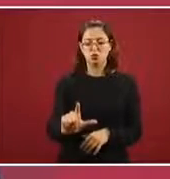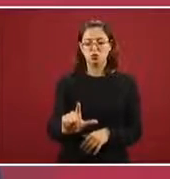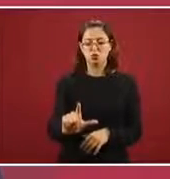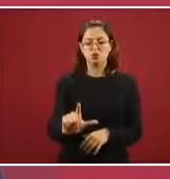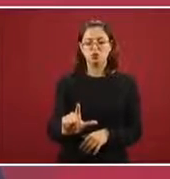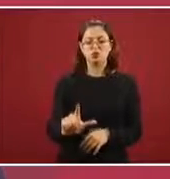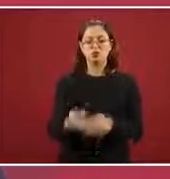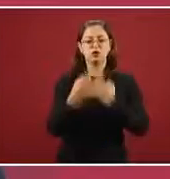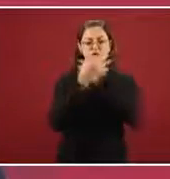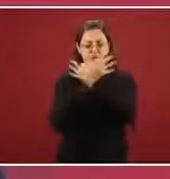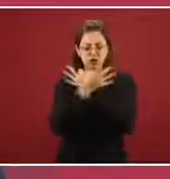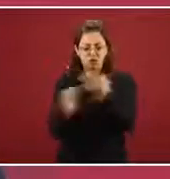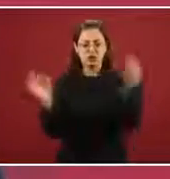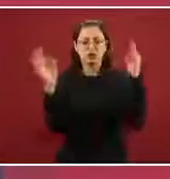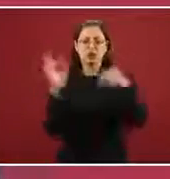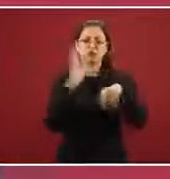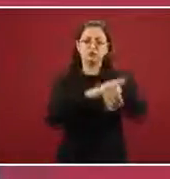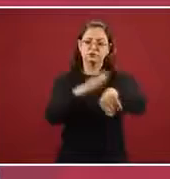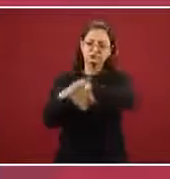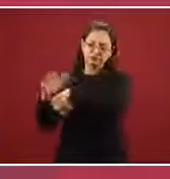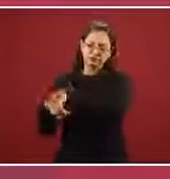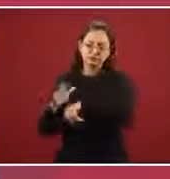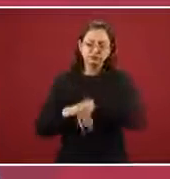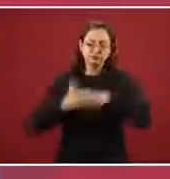vamos a dar a conocer ya la convocatoria